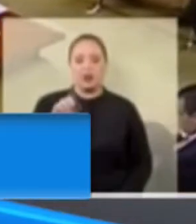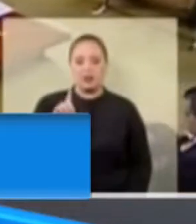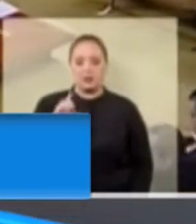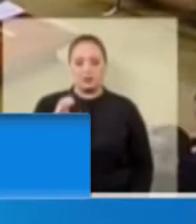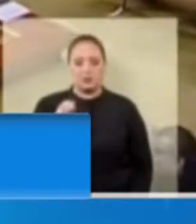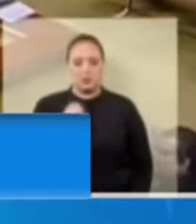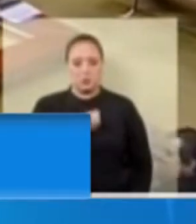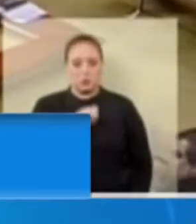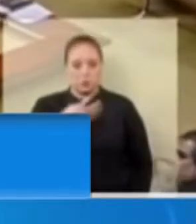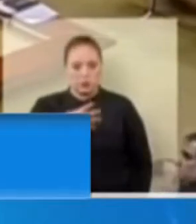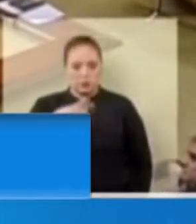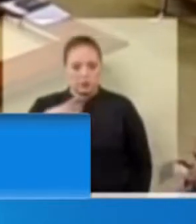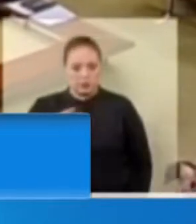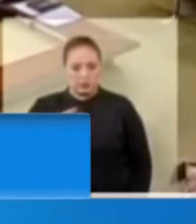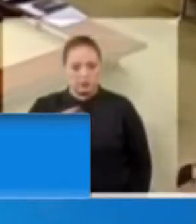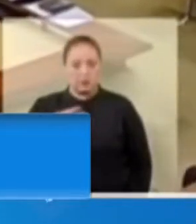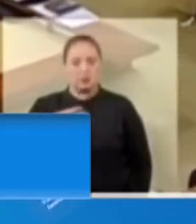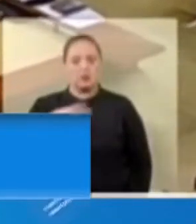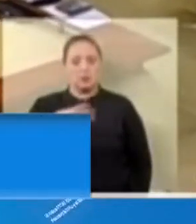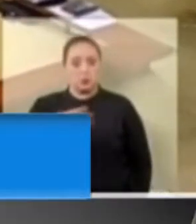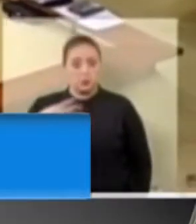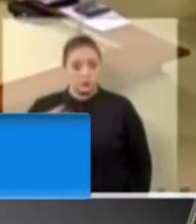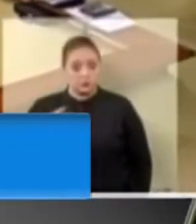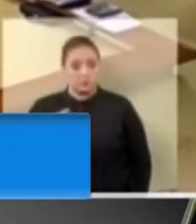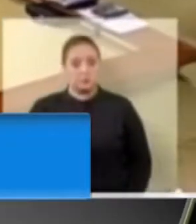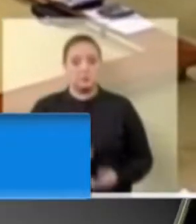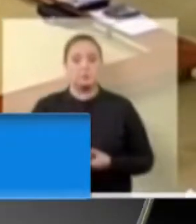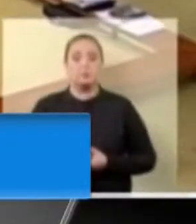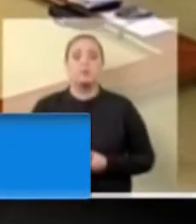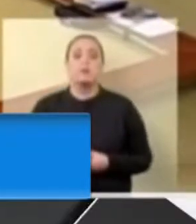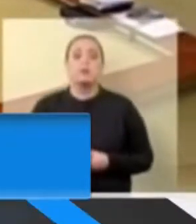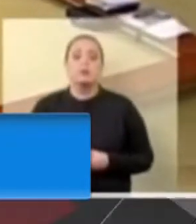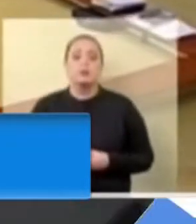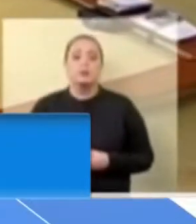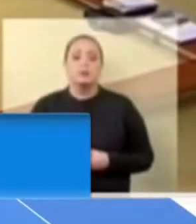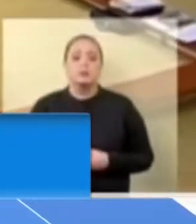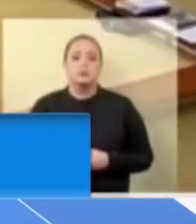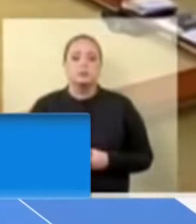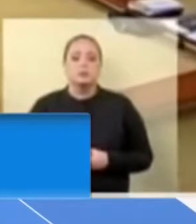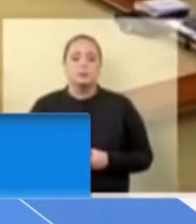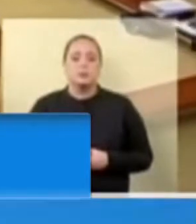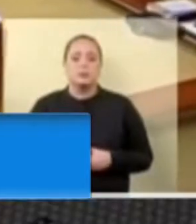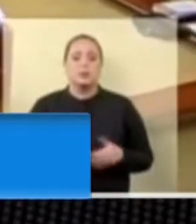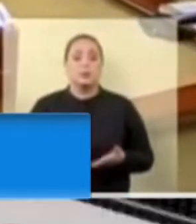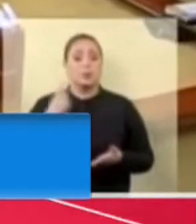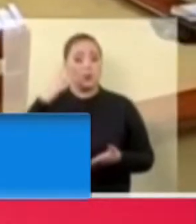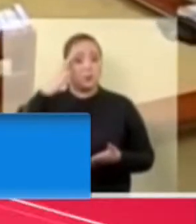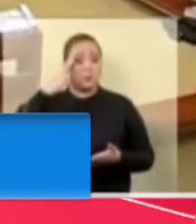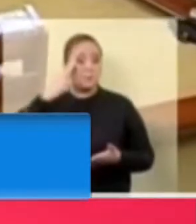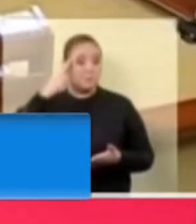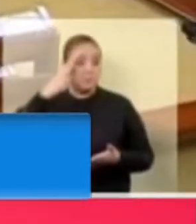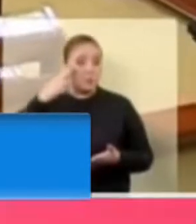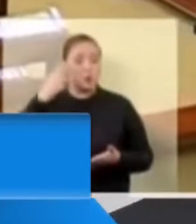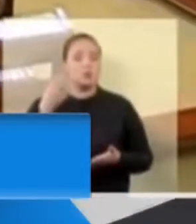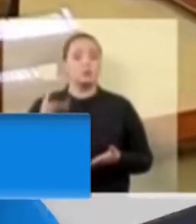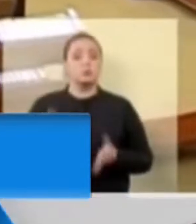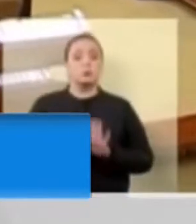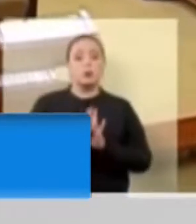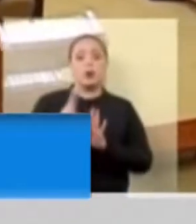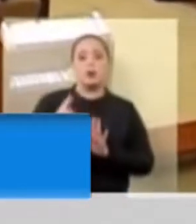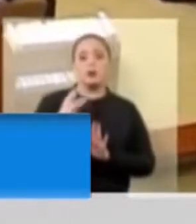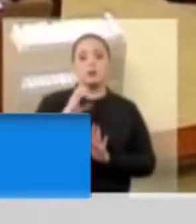sin ocultarlo, lo cual produjo mucha inquietud, mucho temor, como que